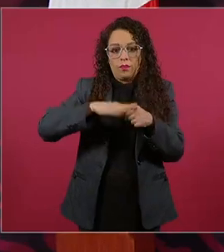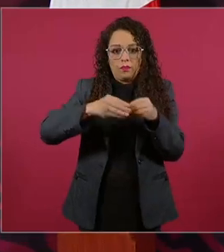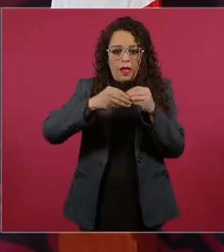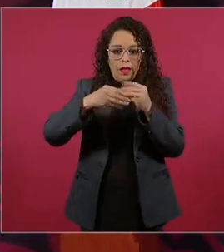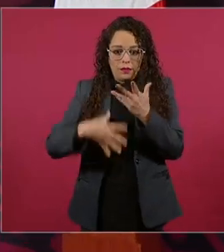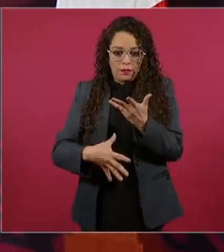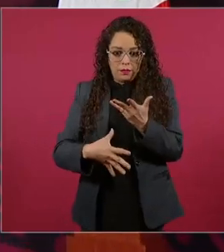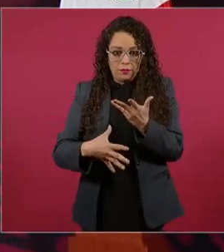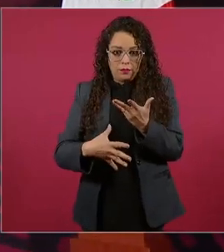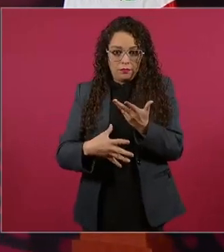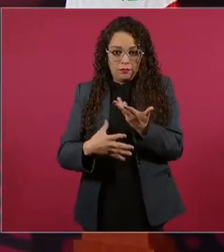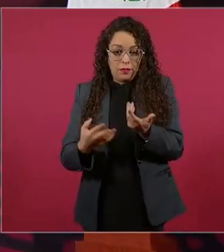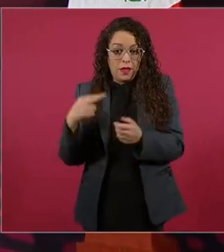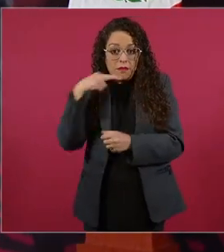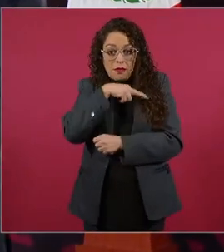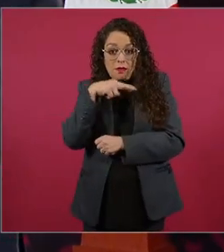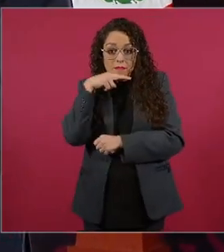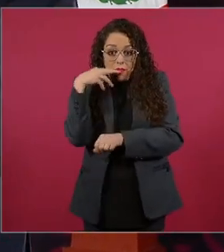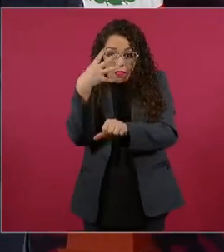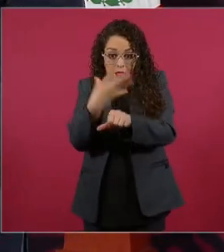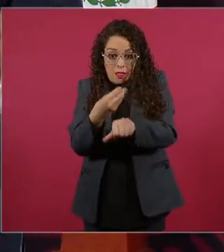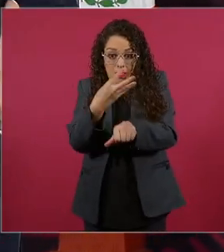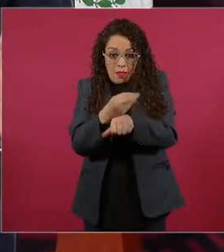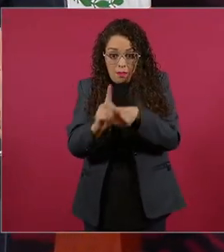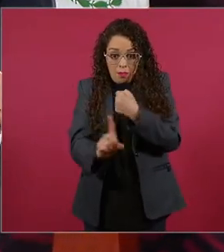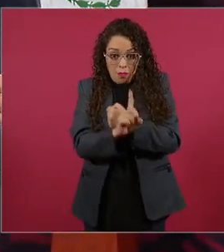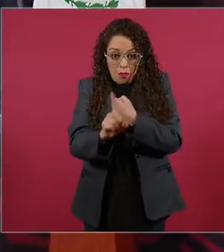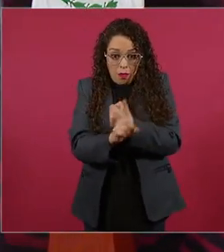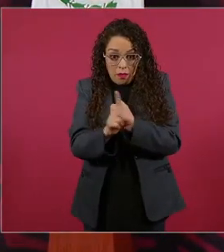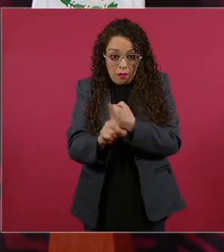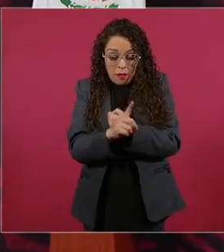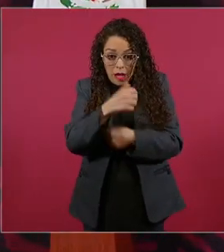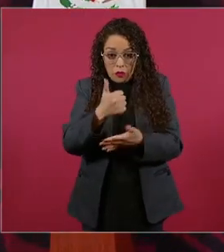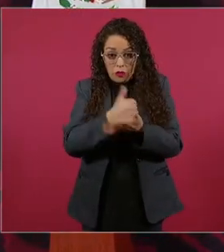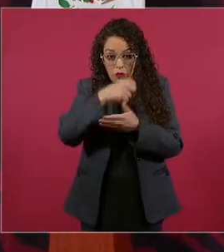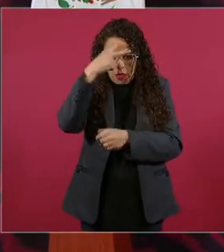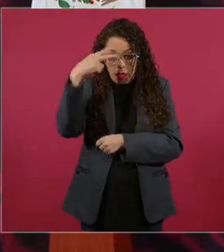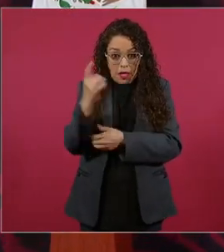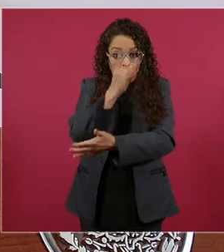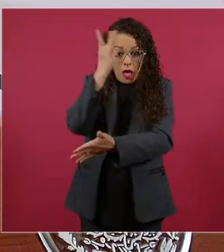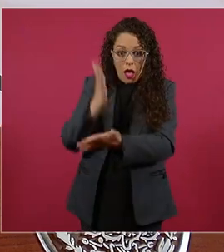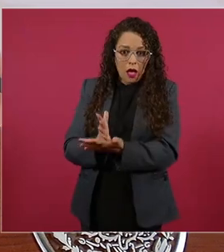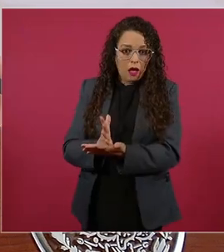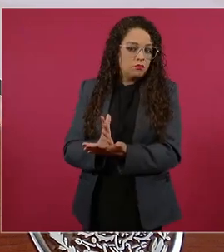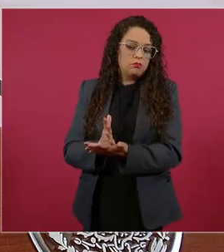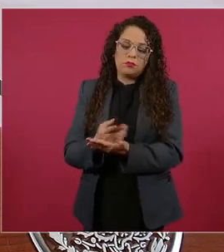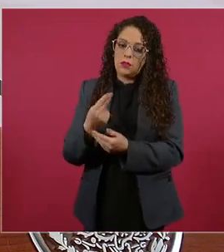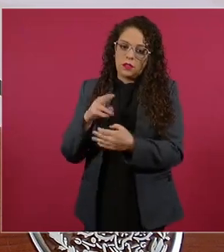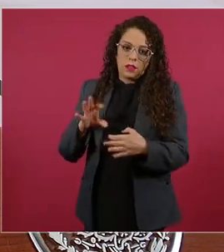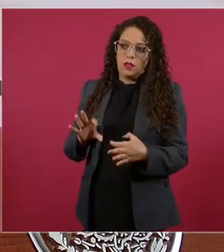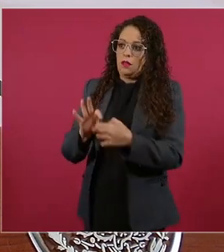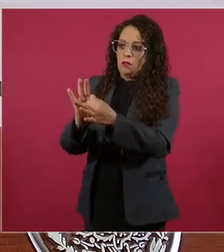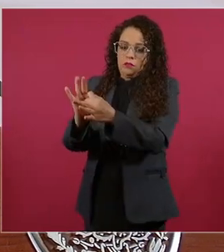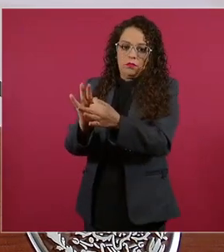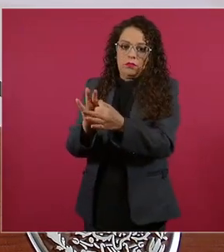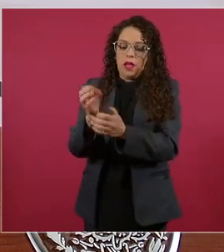resolver el problema del agua en la Ciudad de México sin el Estado de México, sin